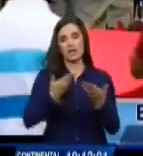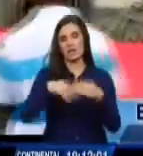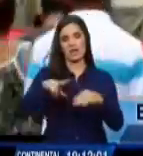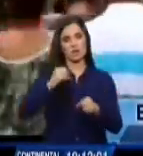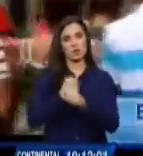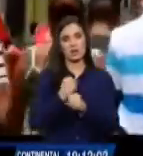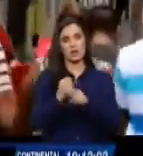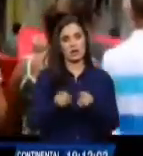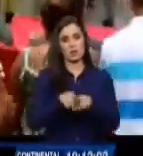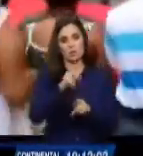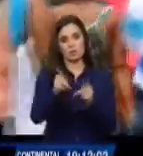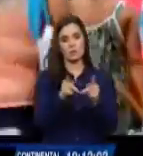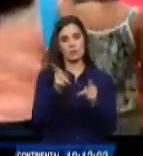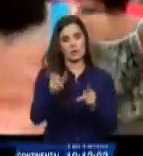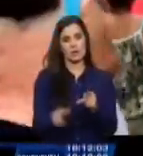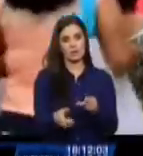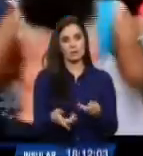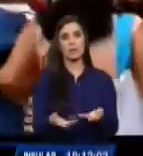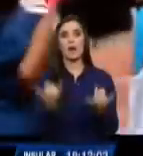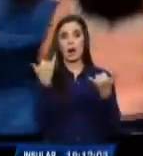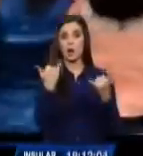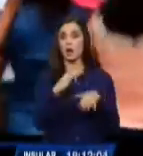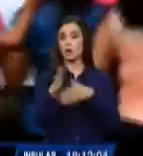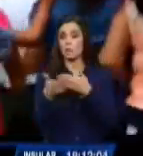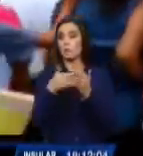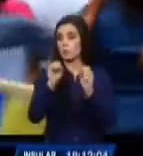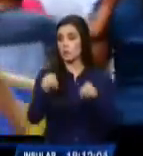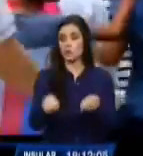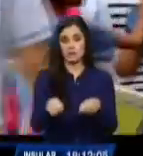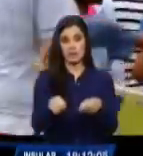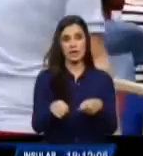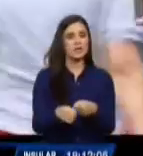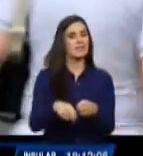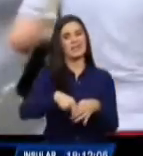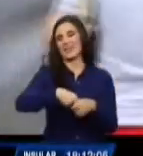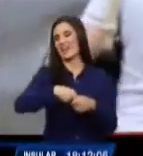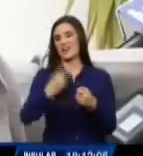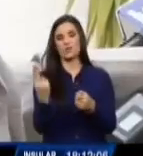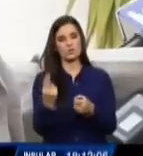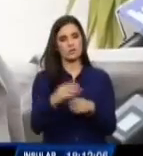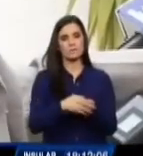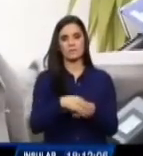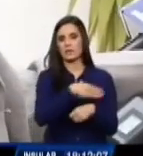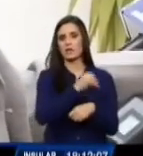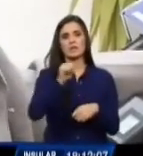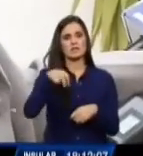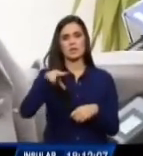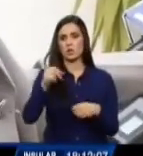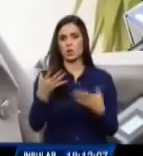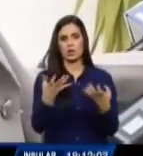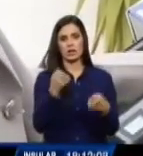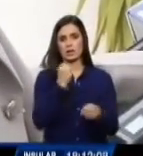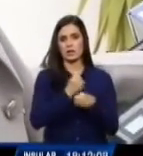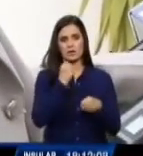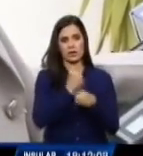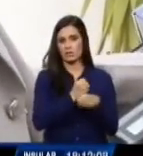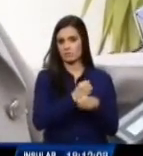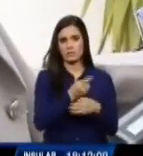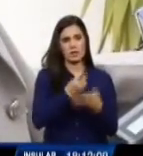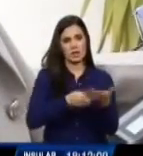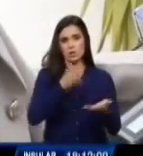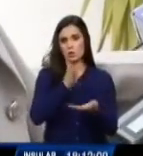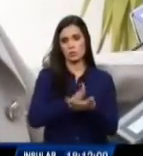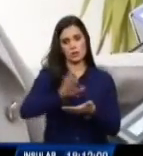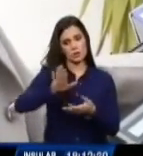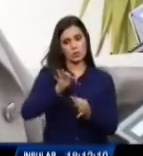cargo. Y por ello ahora plantean la posibilidad de dar paso a la revocatoria de su mandato. Y si es que él no quiere trabajar, obviamente tiene que suspender